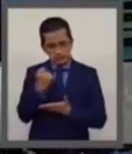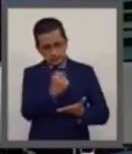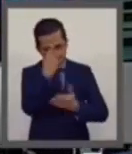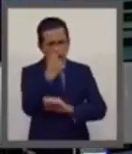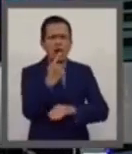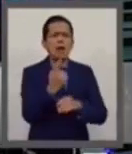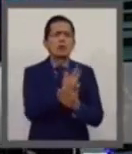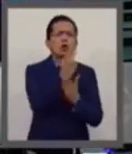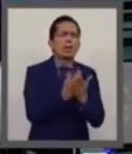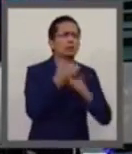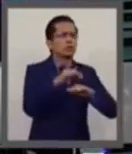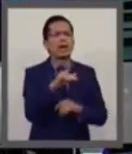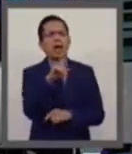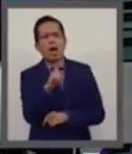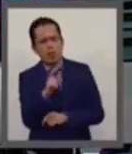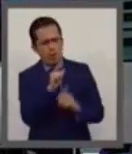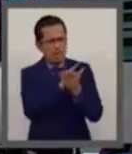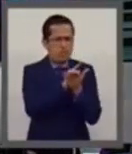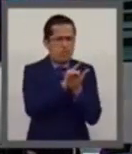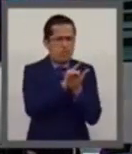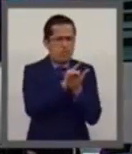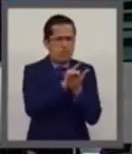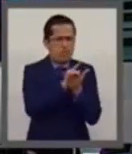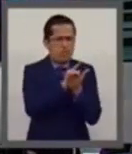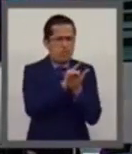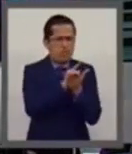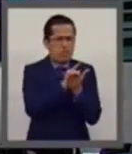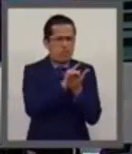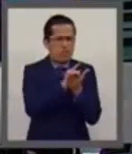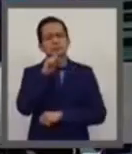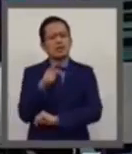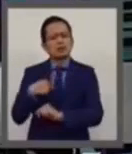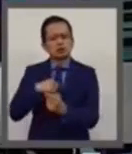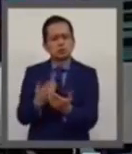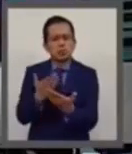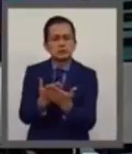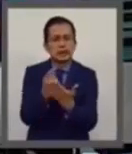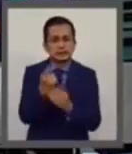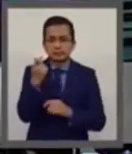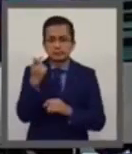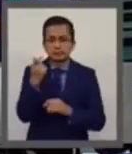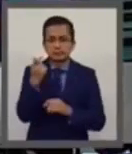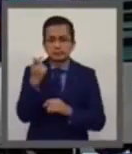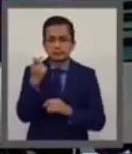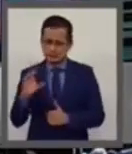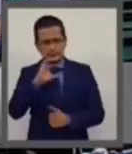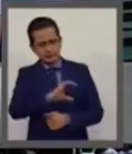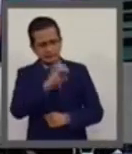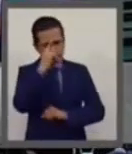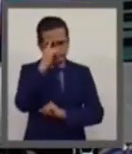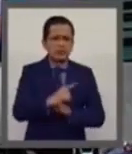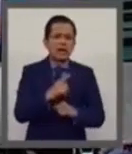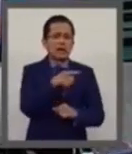agua potable y el agua. También se propone un incremento para los fondos relacionados directamente con